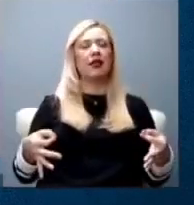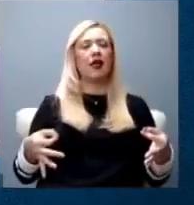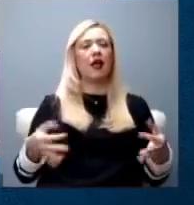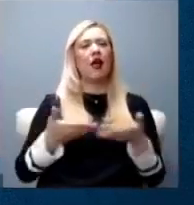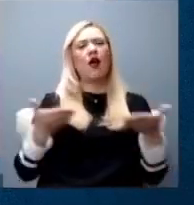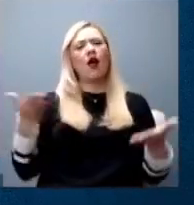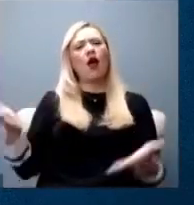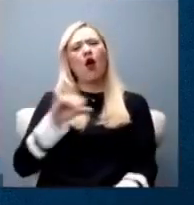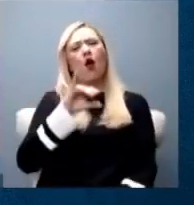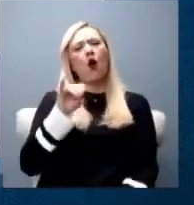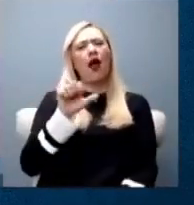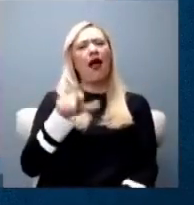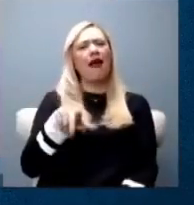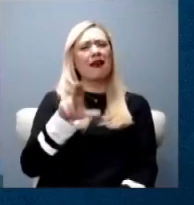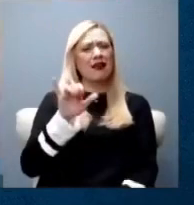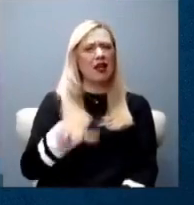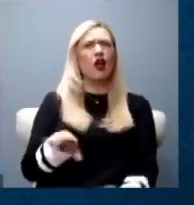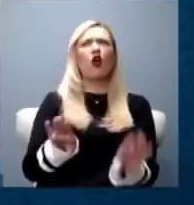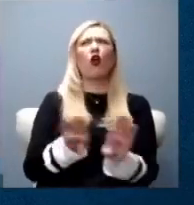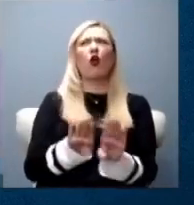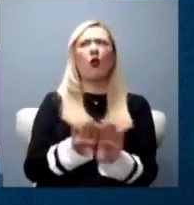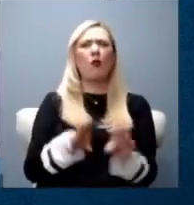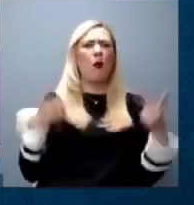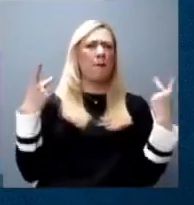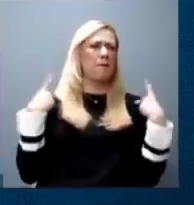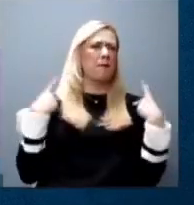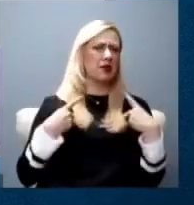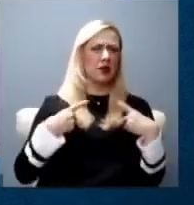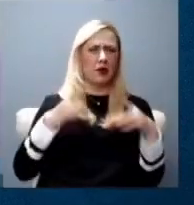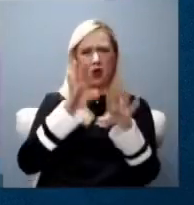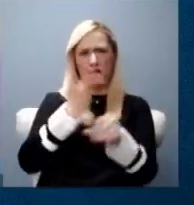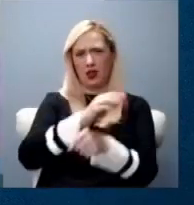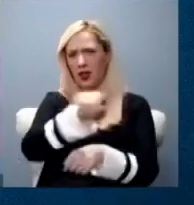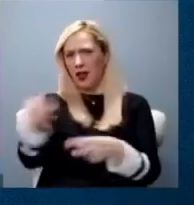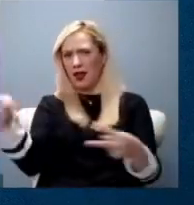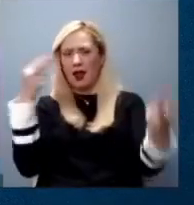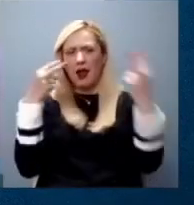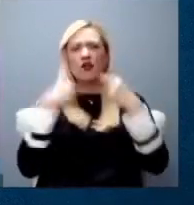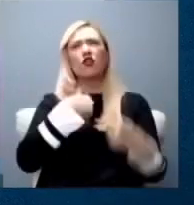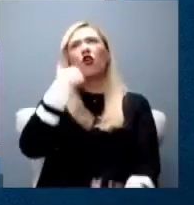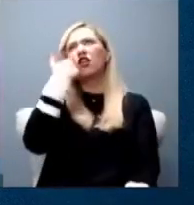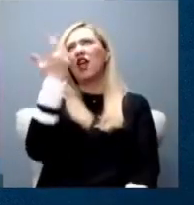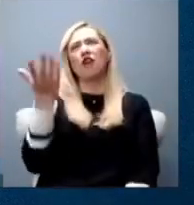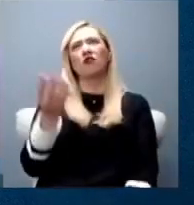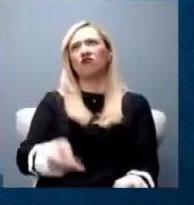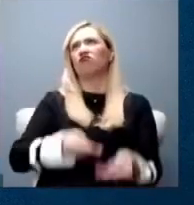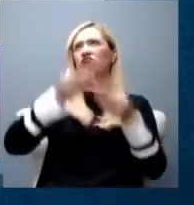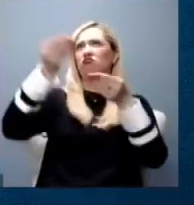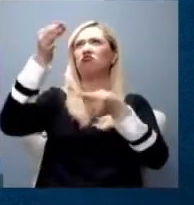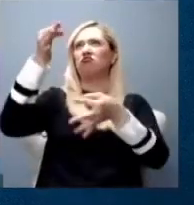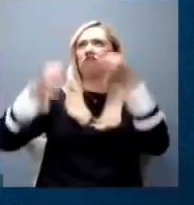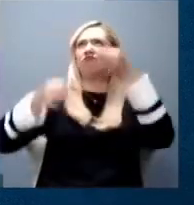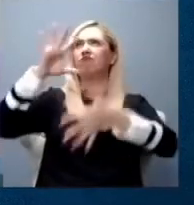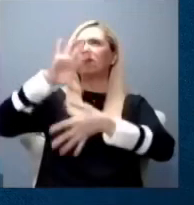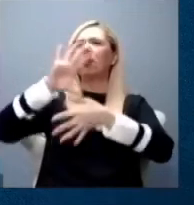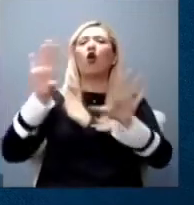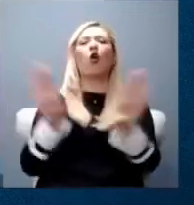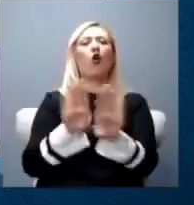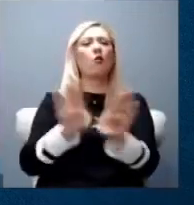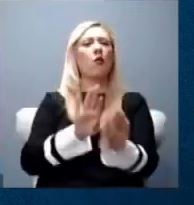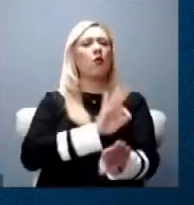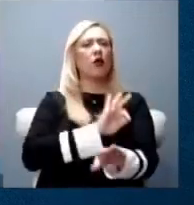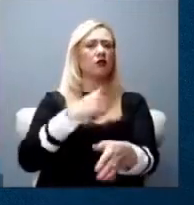Joaquín, ¿cómo puede una persona que nos escucha, dice, a ver, yo quisiera llevar mi caso ante la Corte Interamericana? ¿Cuál es el camino, no? ¿Cuál